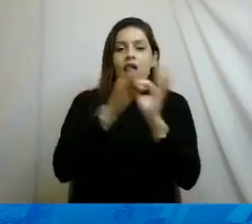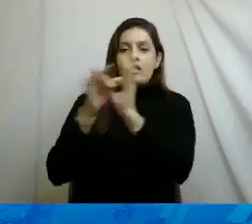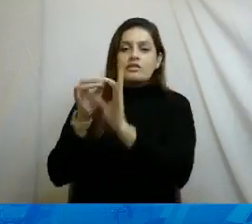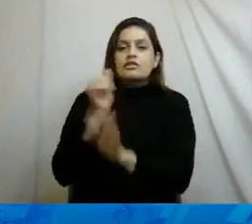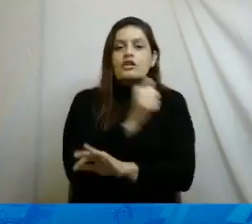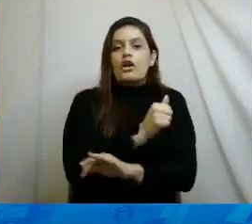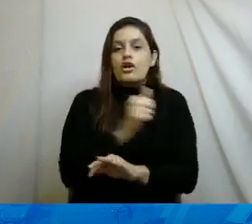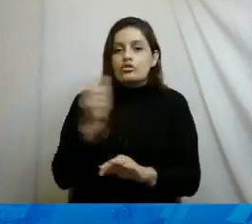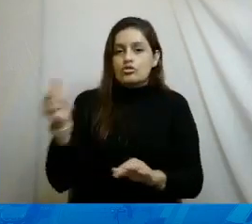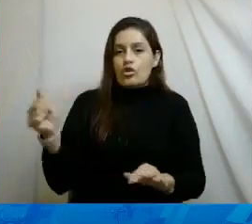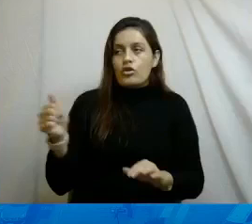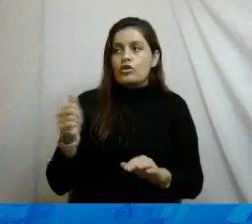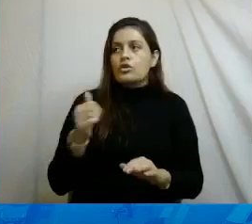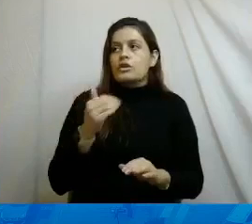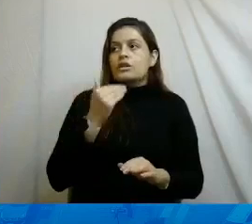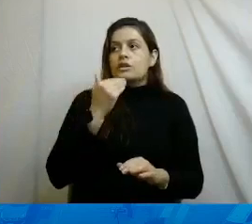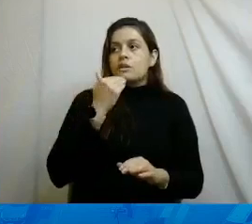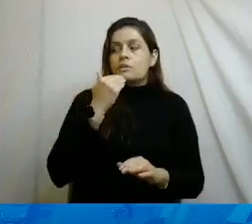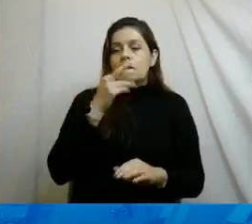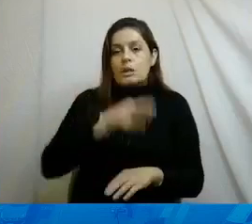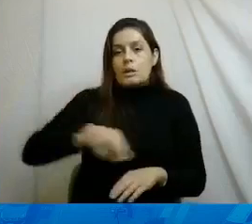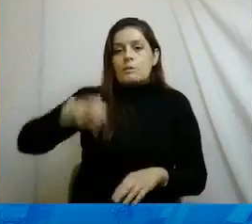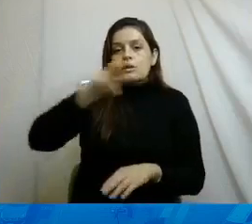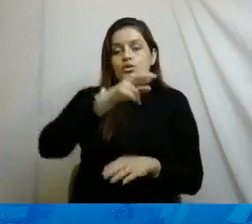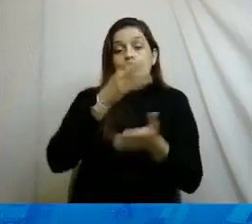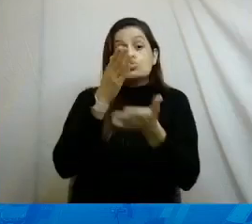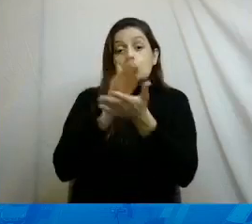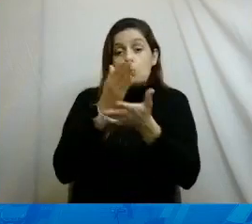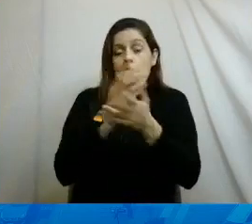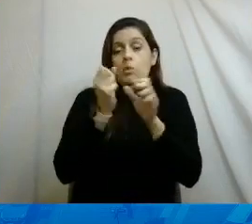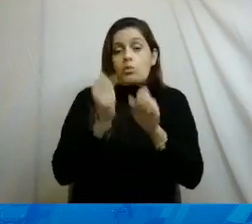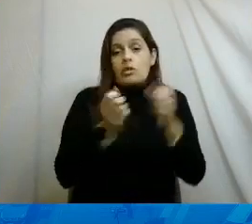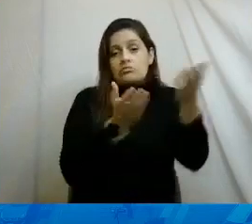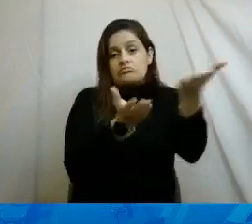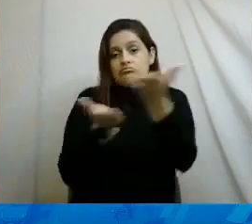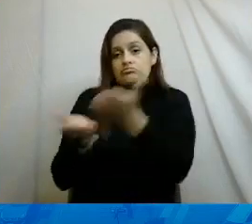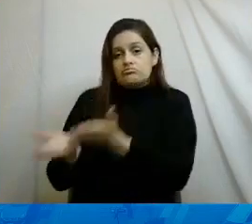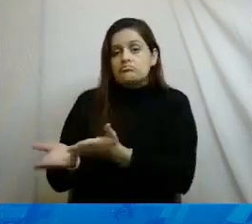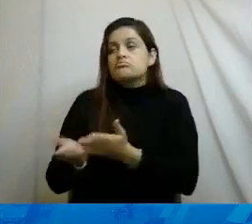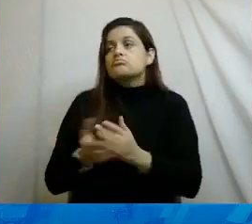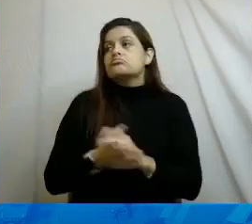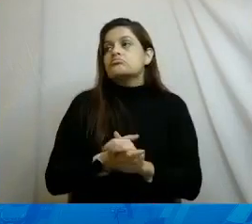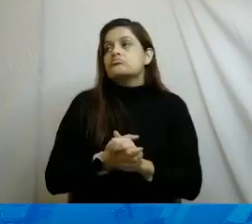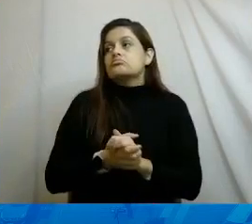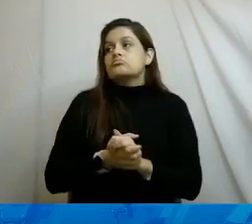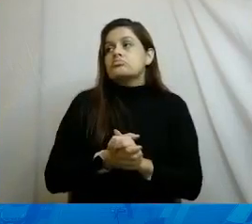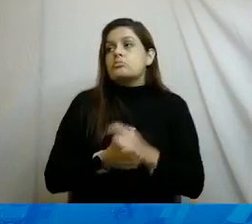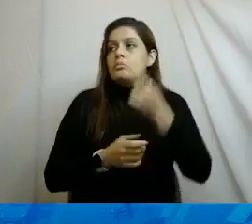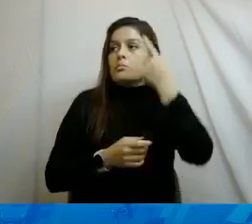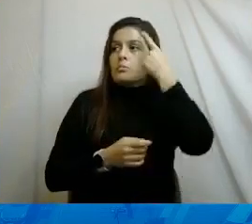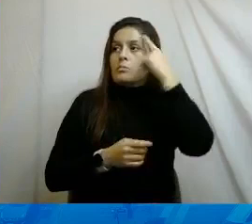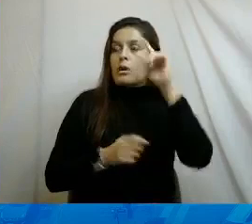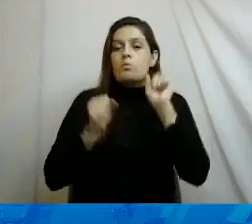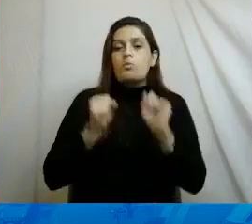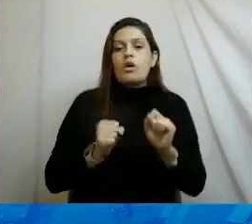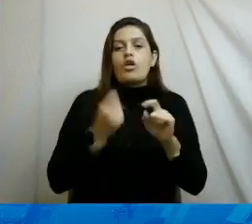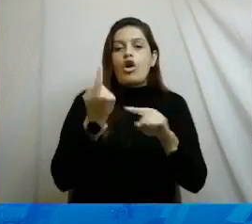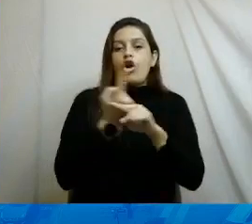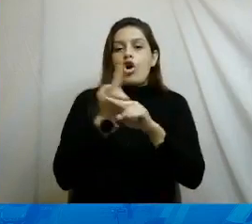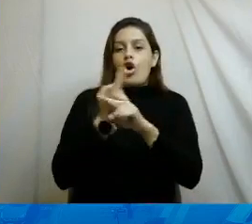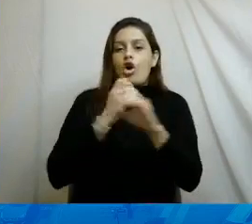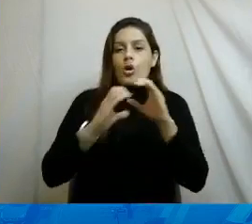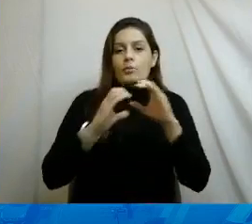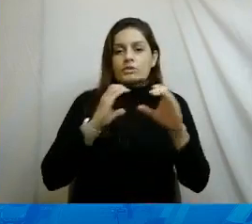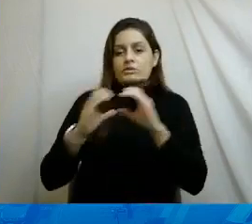y reiterar nuevamente, está abierta la puerta de nuestra escuela, política de puertas abiertas en la escuela, para que ojalá podamos conversar en caso de que